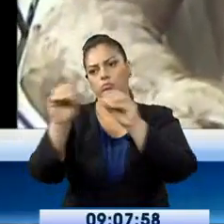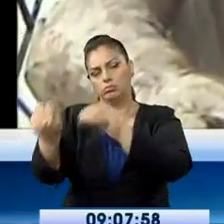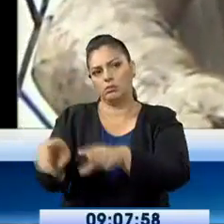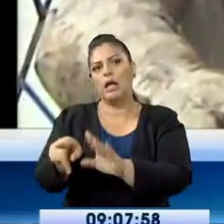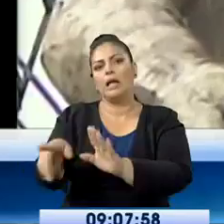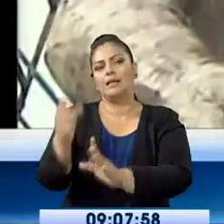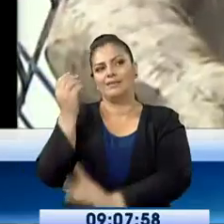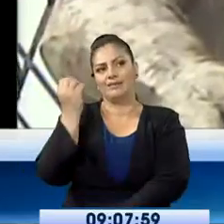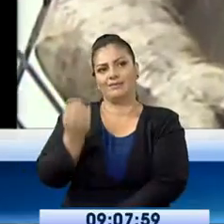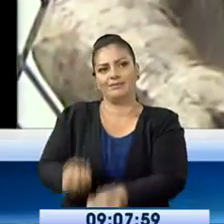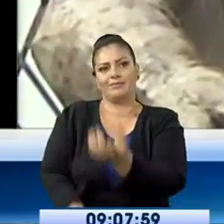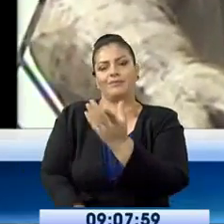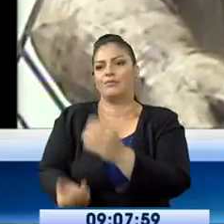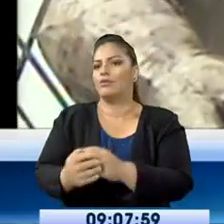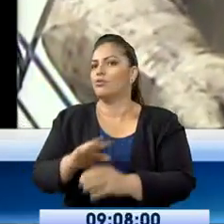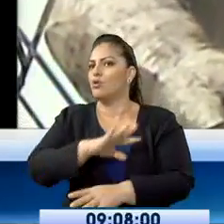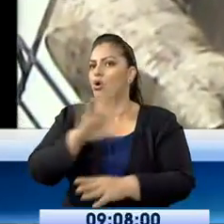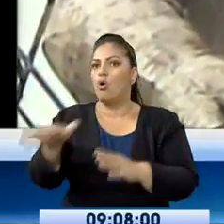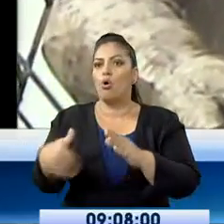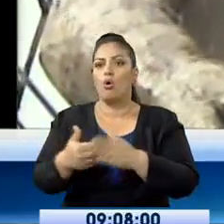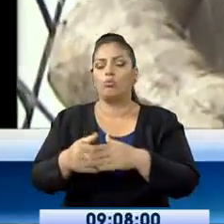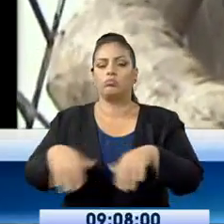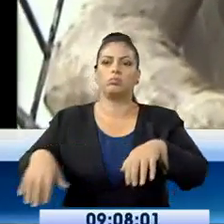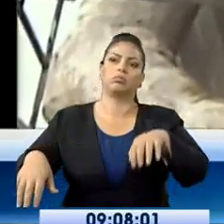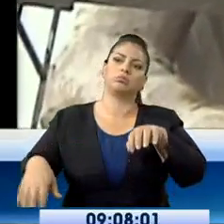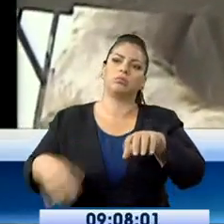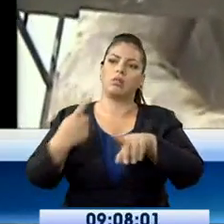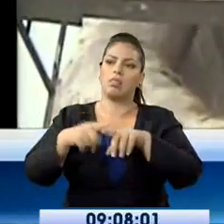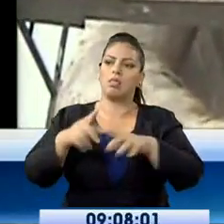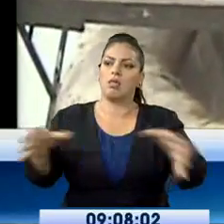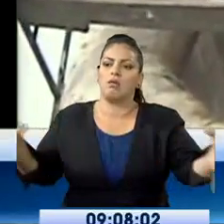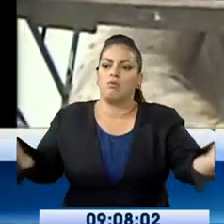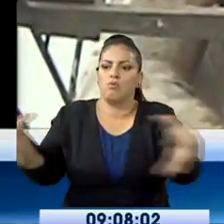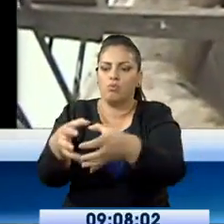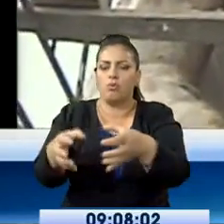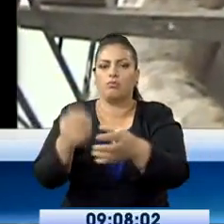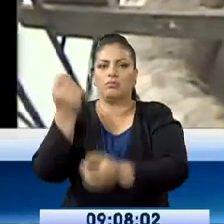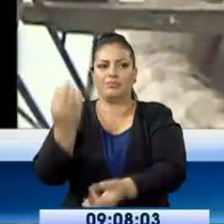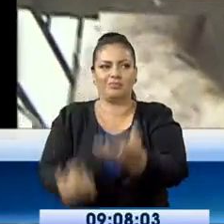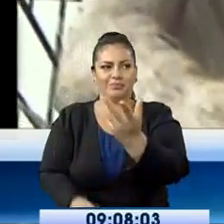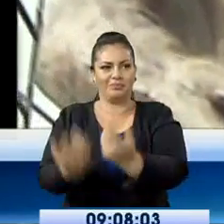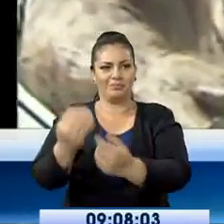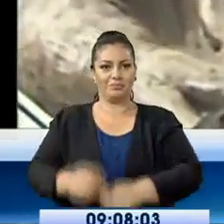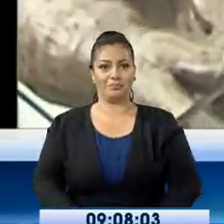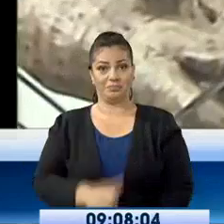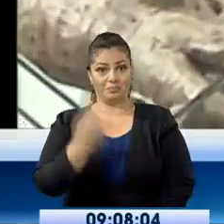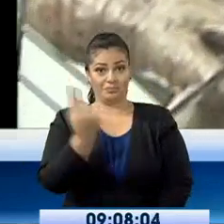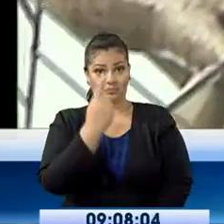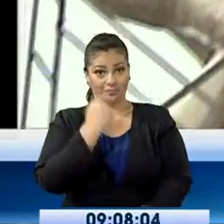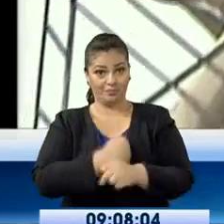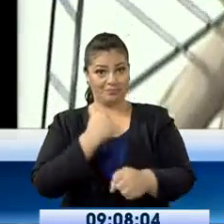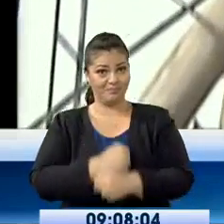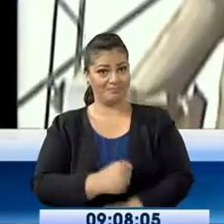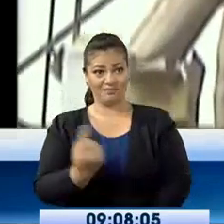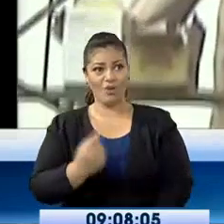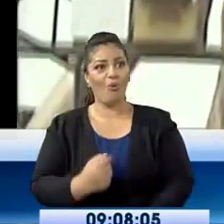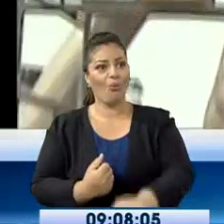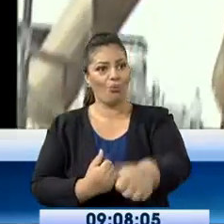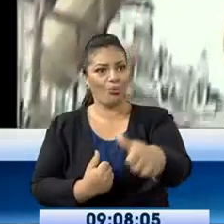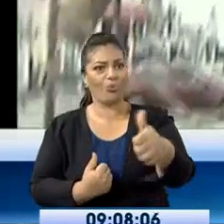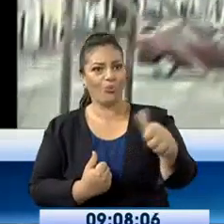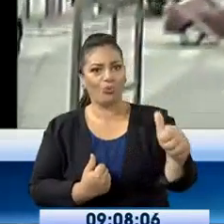para reunirnos en todo un solo sitio y poder quemarlo juntos. Y usted no trabaja solo, aquí están los otros artistas. Okay, ¿cuánto tiempo le dedican ustedes a